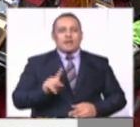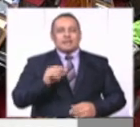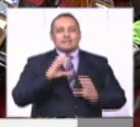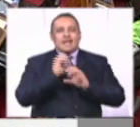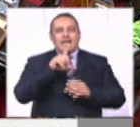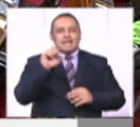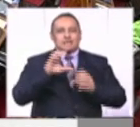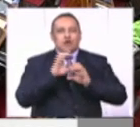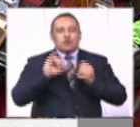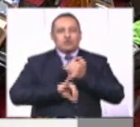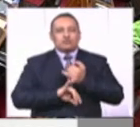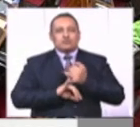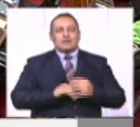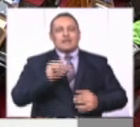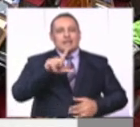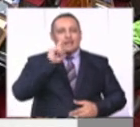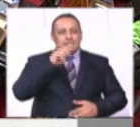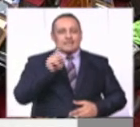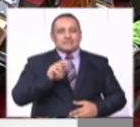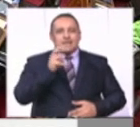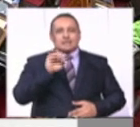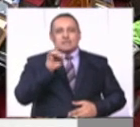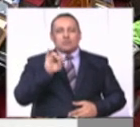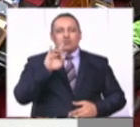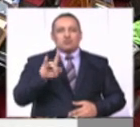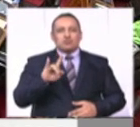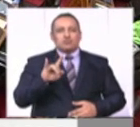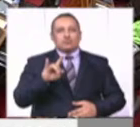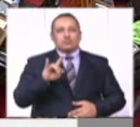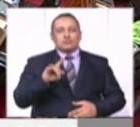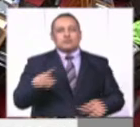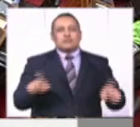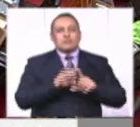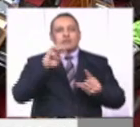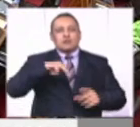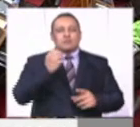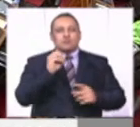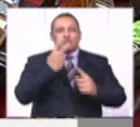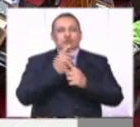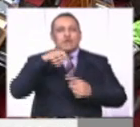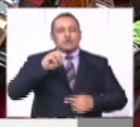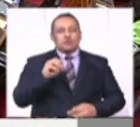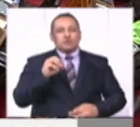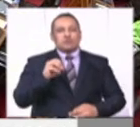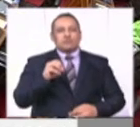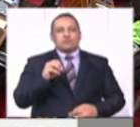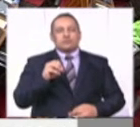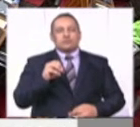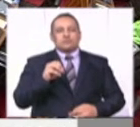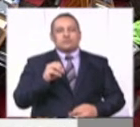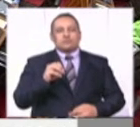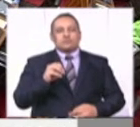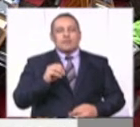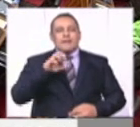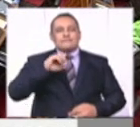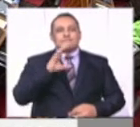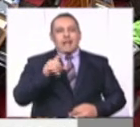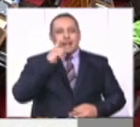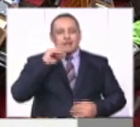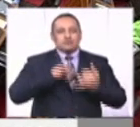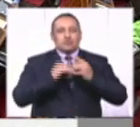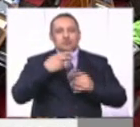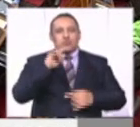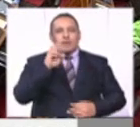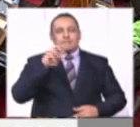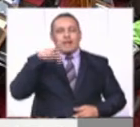Gallegos Lis araburu Lis araburu moano Delgado Palacios